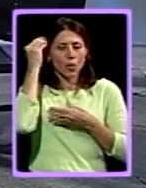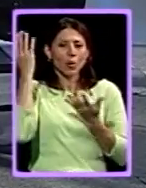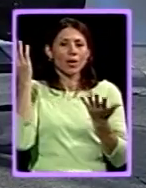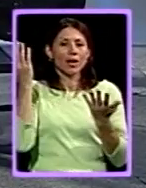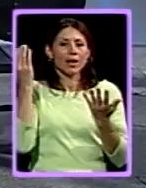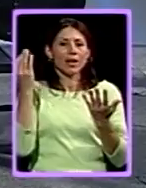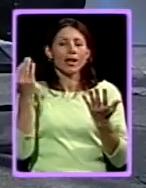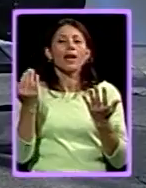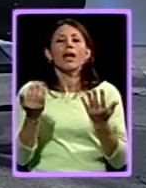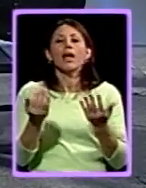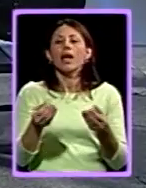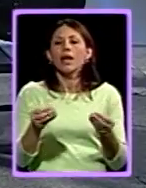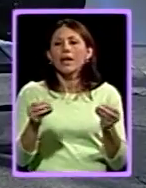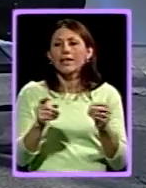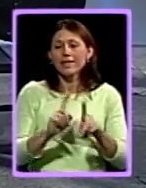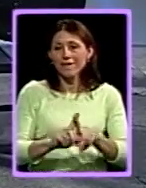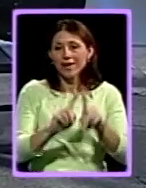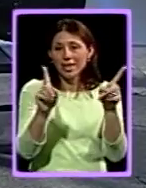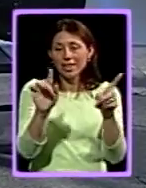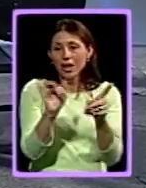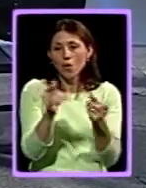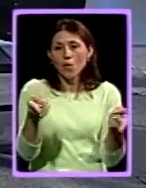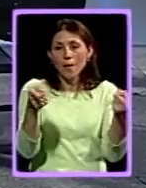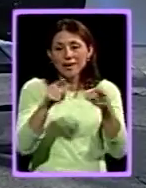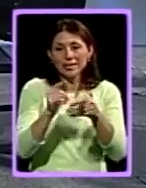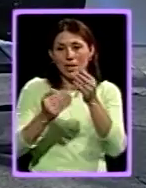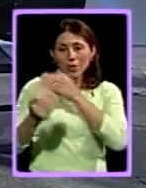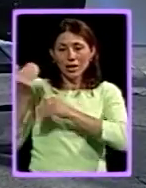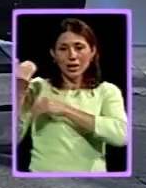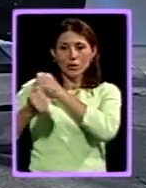había ocurrido en el pasado. Yo hice la pregunta de,